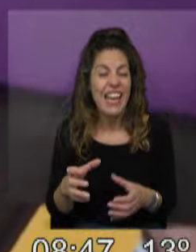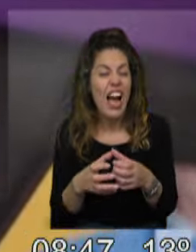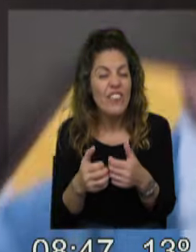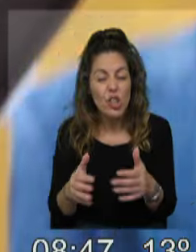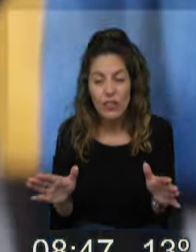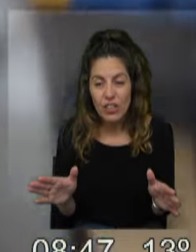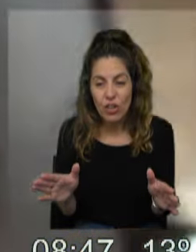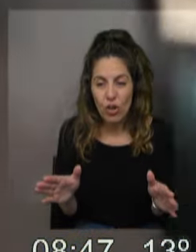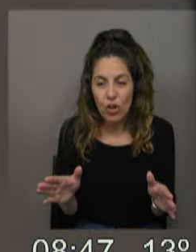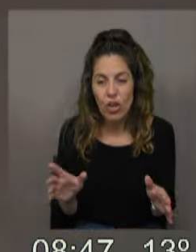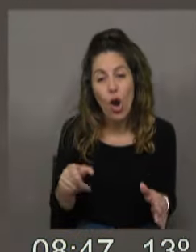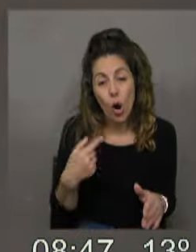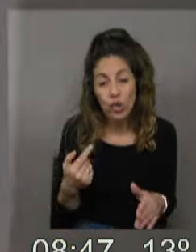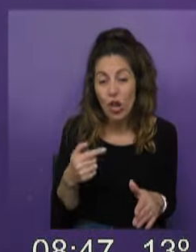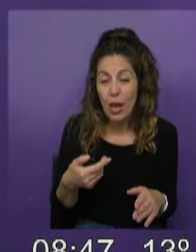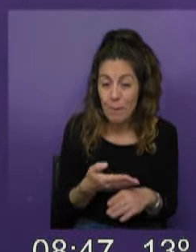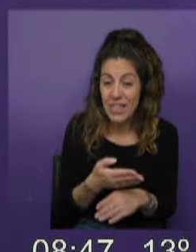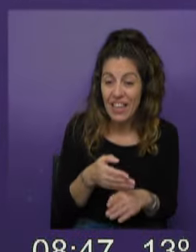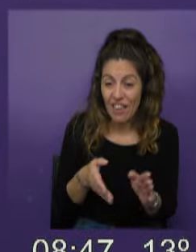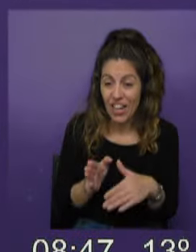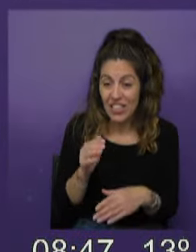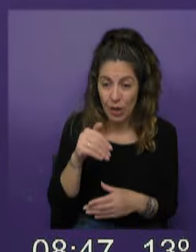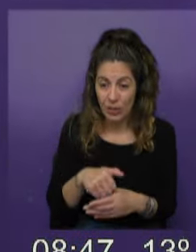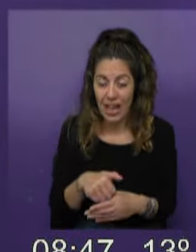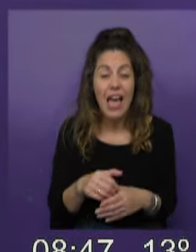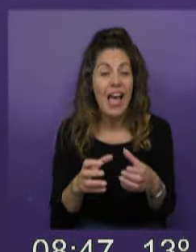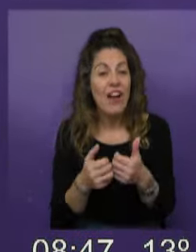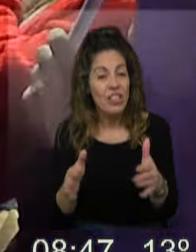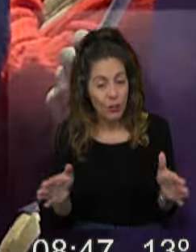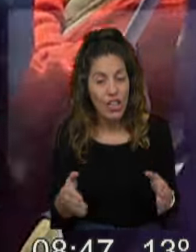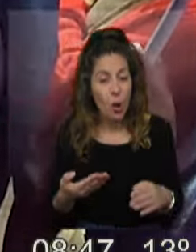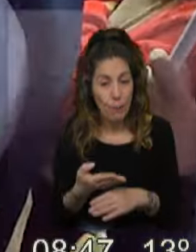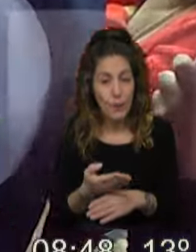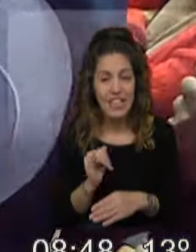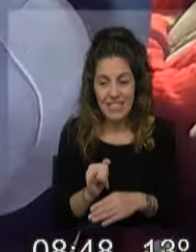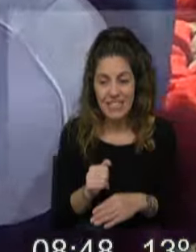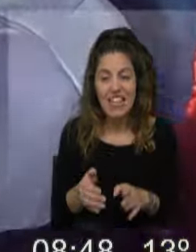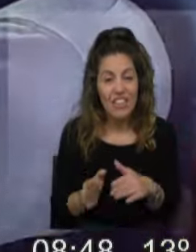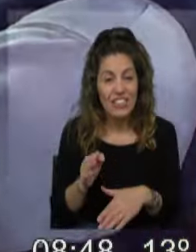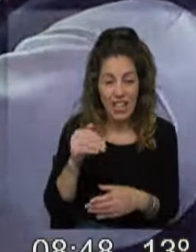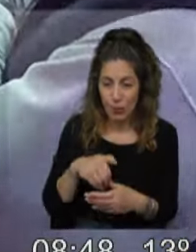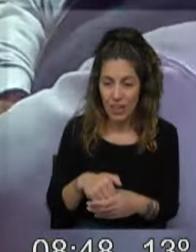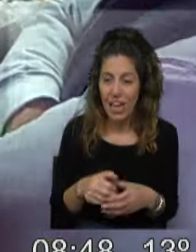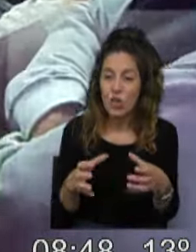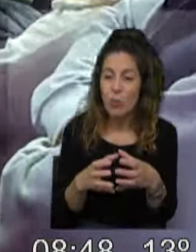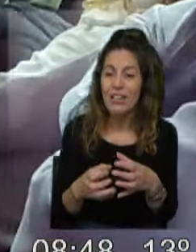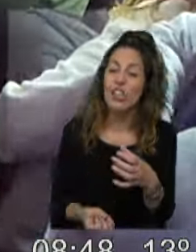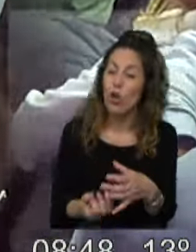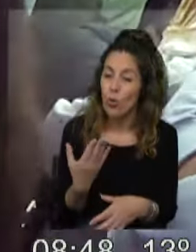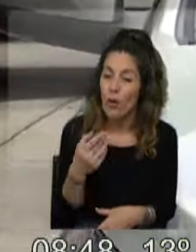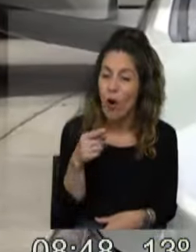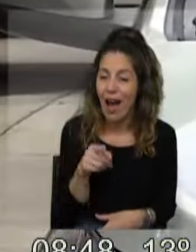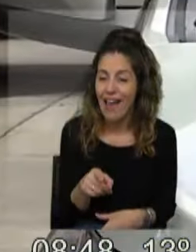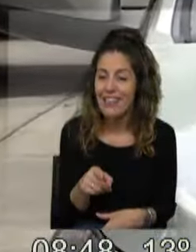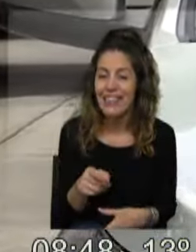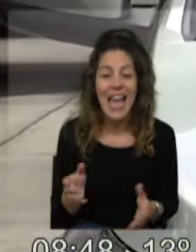que es otro que está llamando a votar No sí en Cabildo está llamando a votar y es un partido nuevo ahí